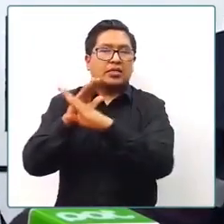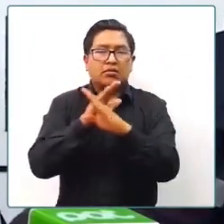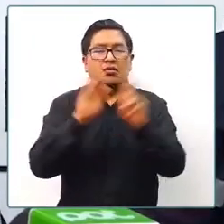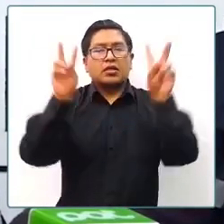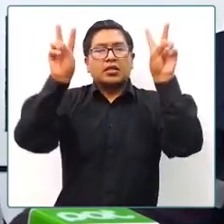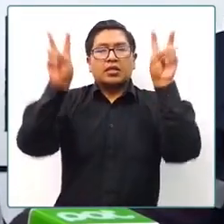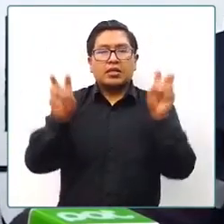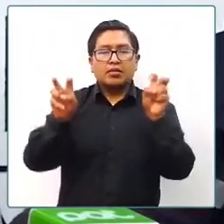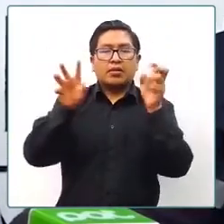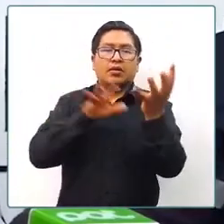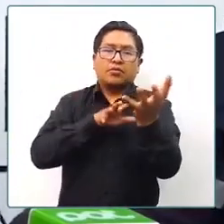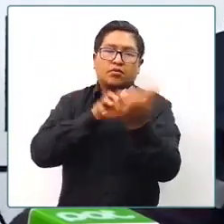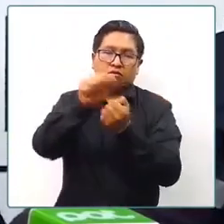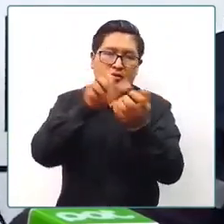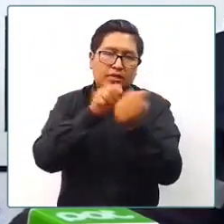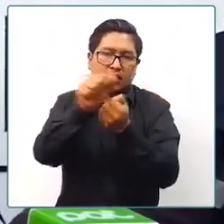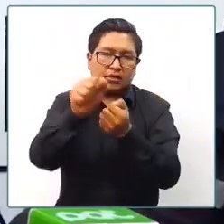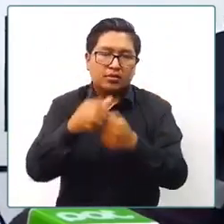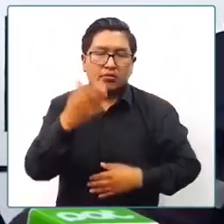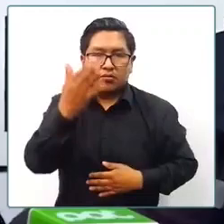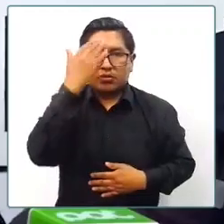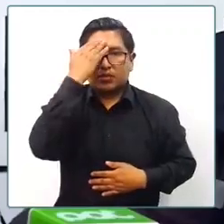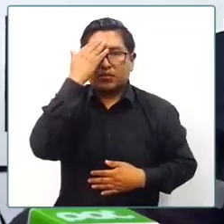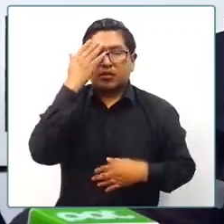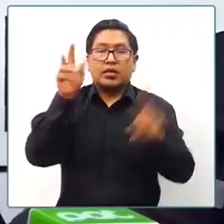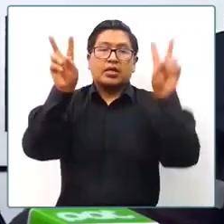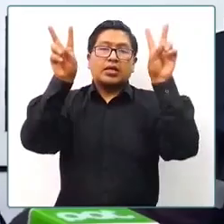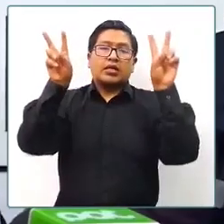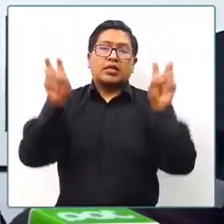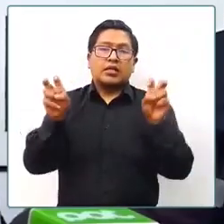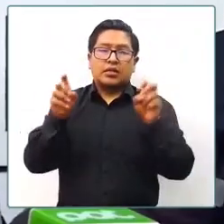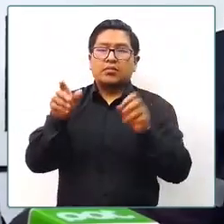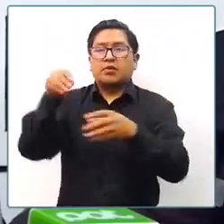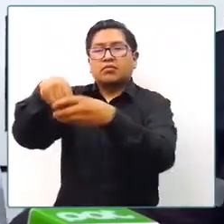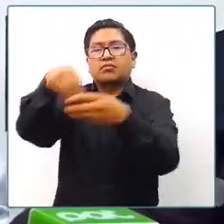violencia que se suscita entre pares en ambientes educativos.